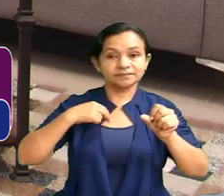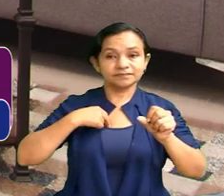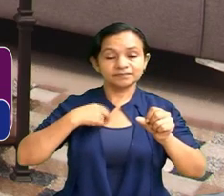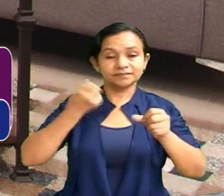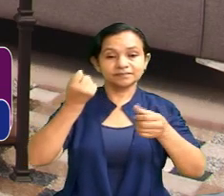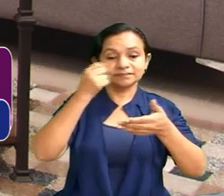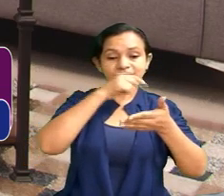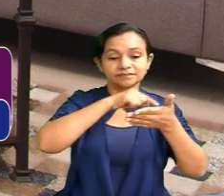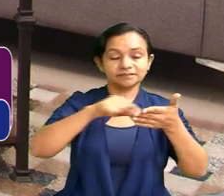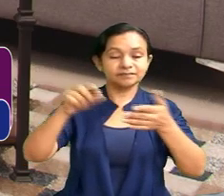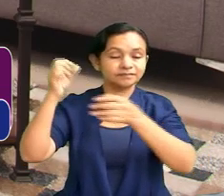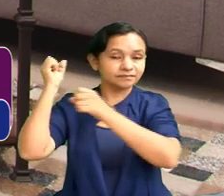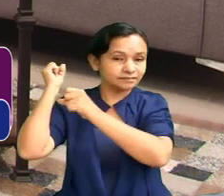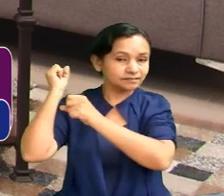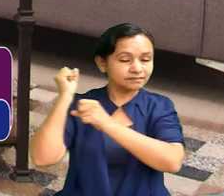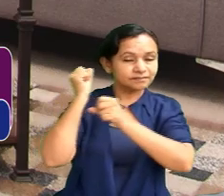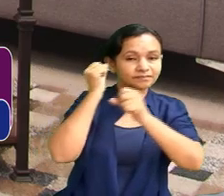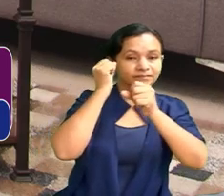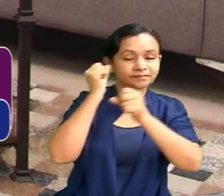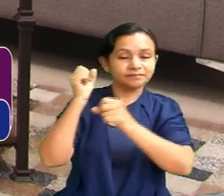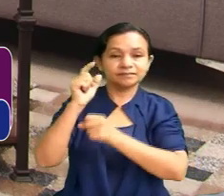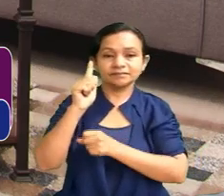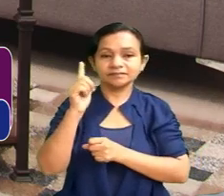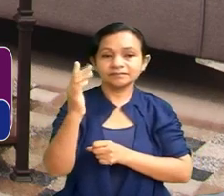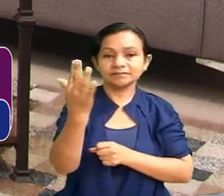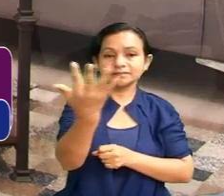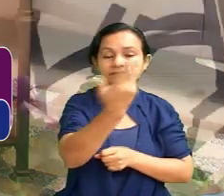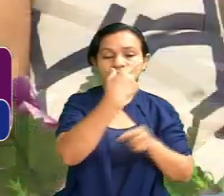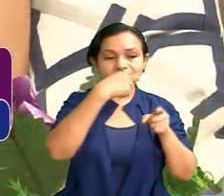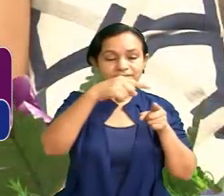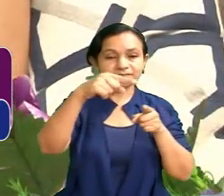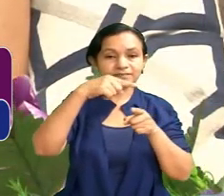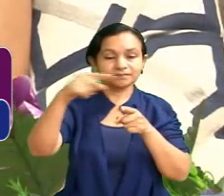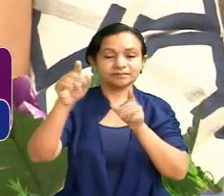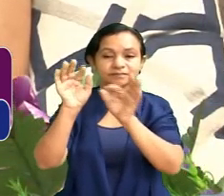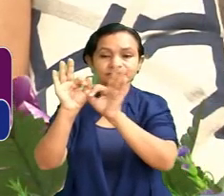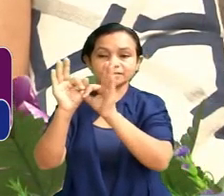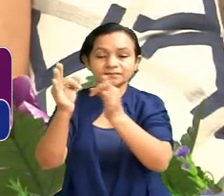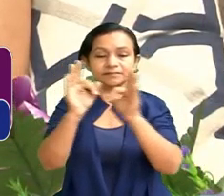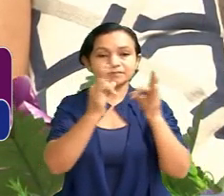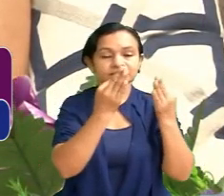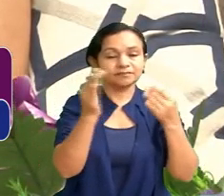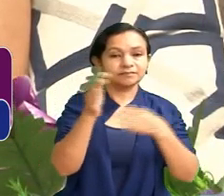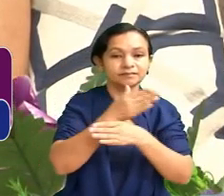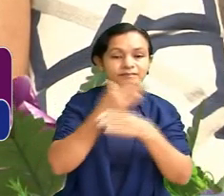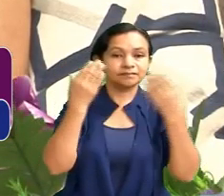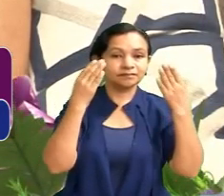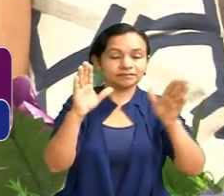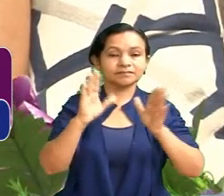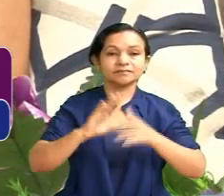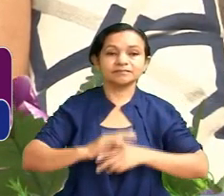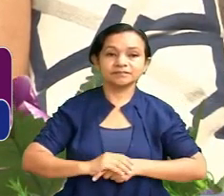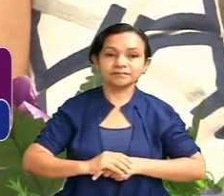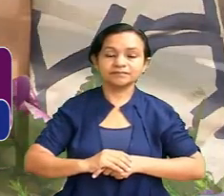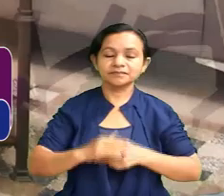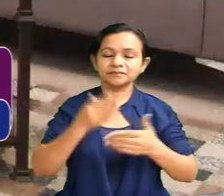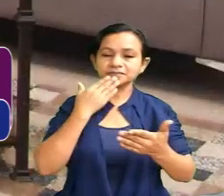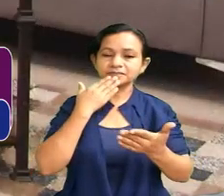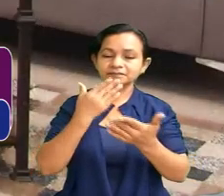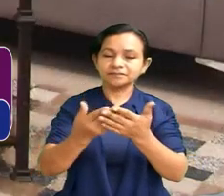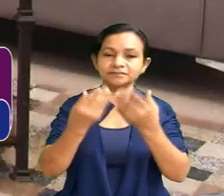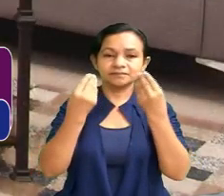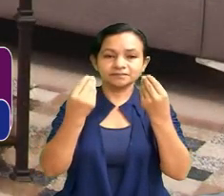en la semana santa también vamos a tener en todos los municipios para que la familia tenga diferentes opciones pues bueno muchas gracias